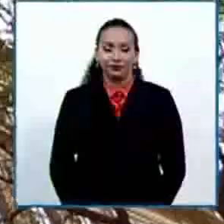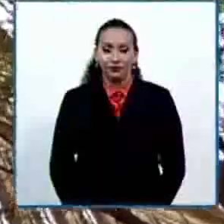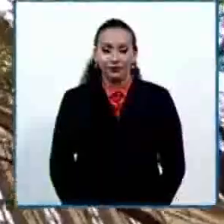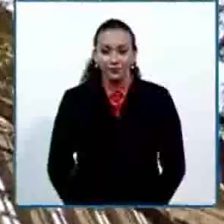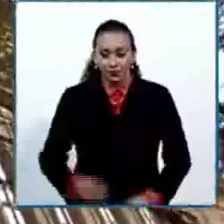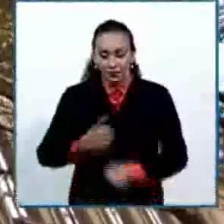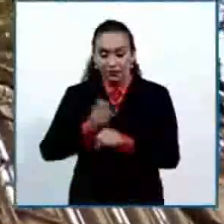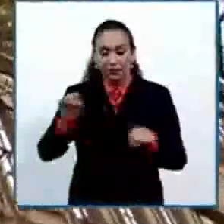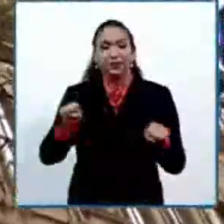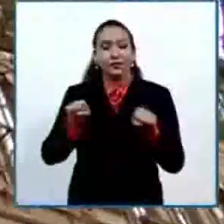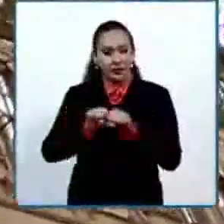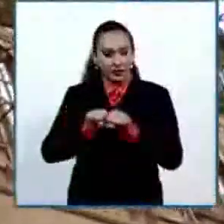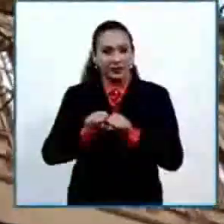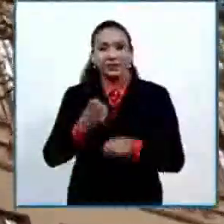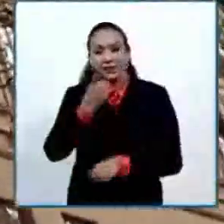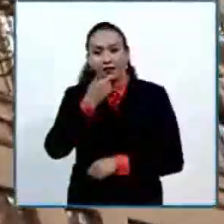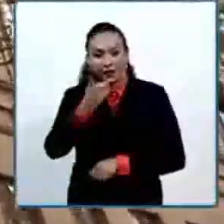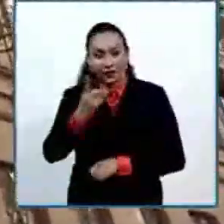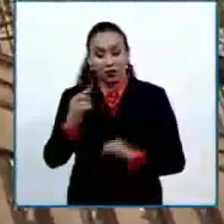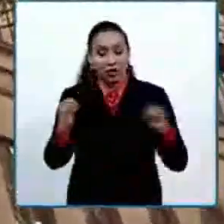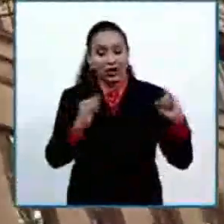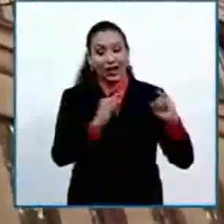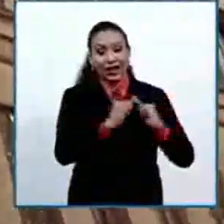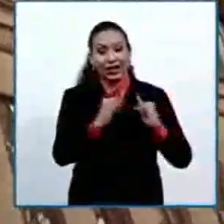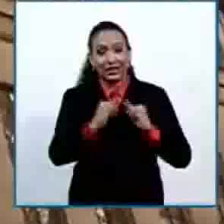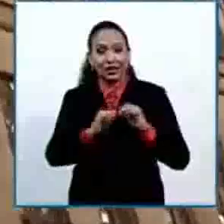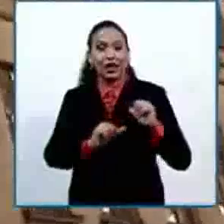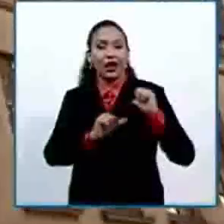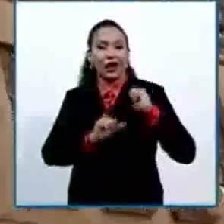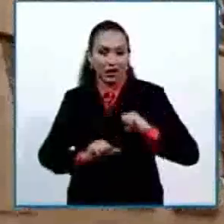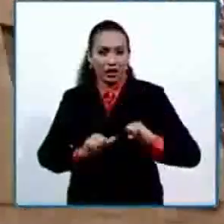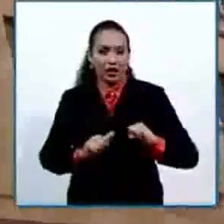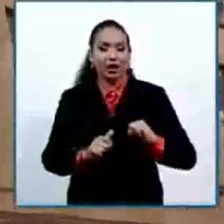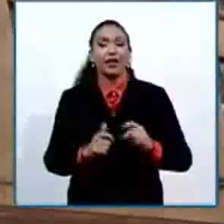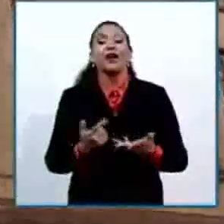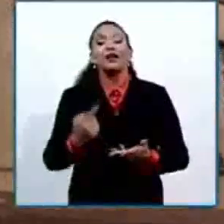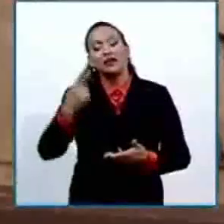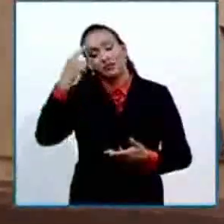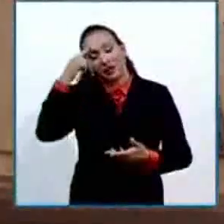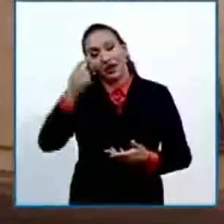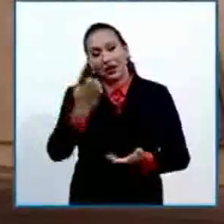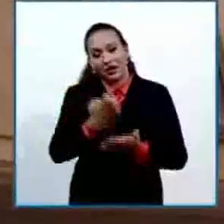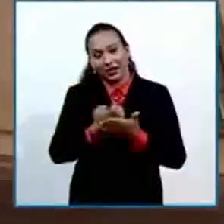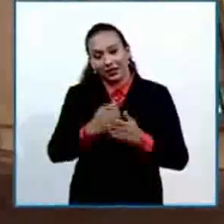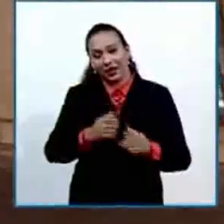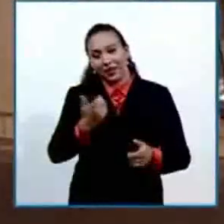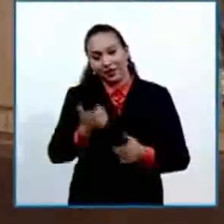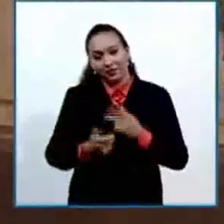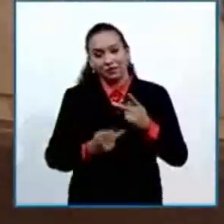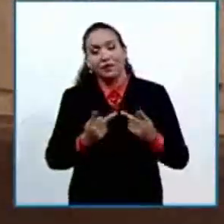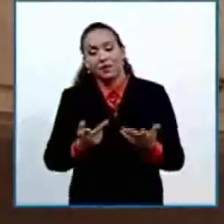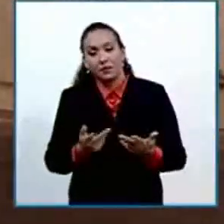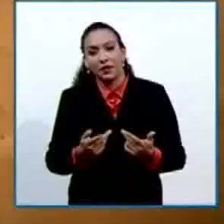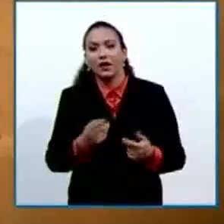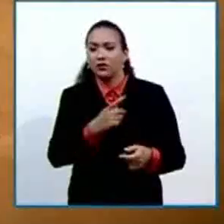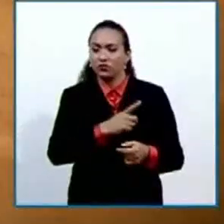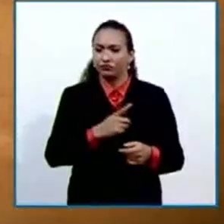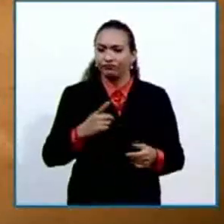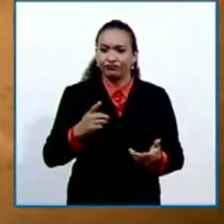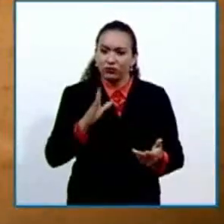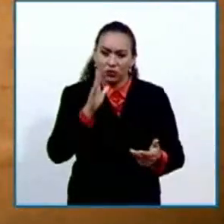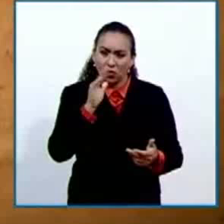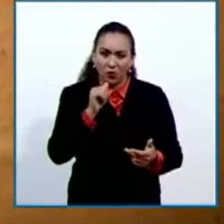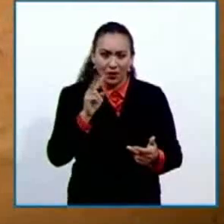La primera sala también determinó que las instituciones de crédito con solvencia económica no están obligadas a exhibir garantía para obtener